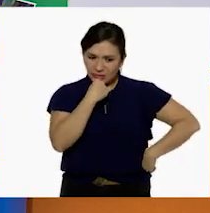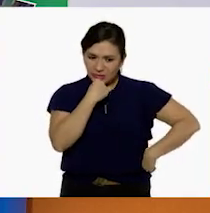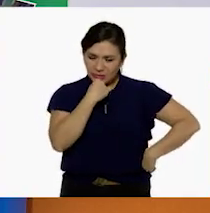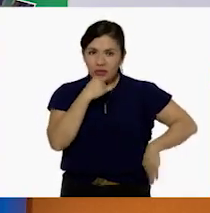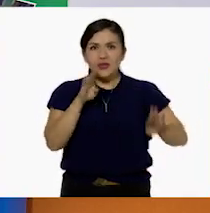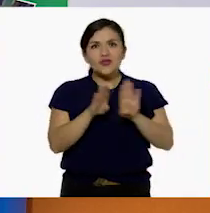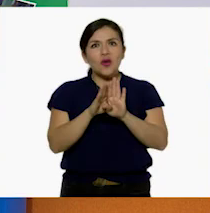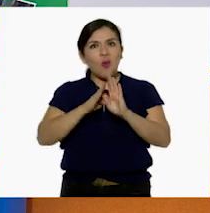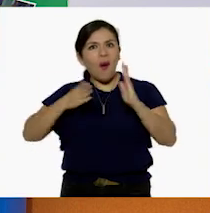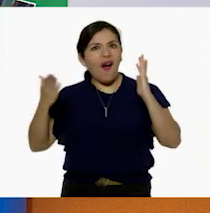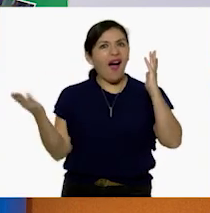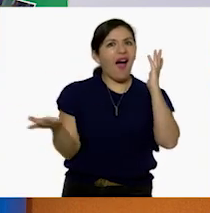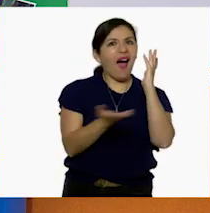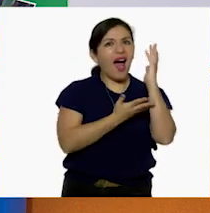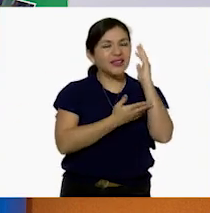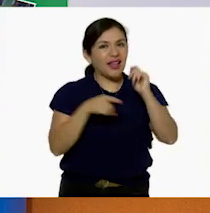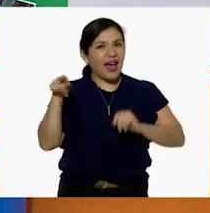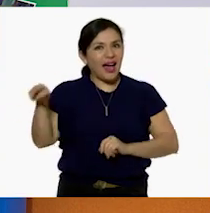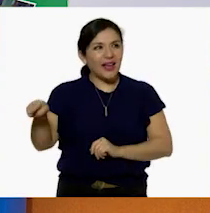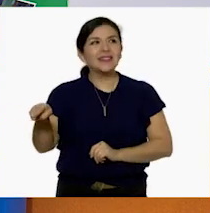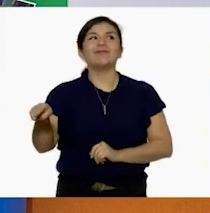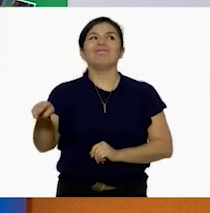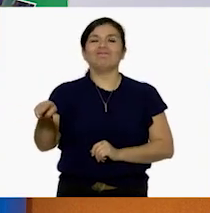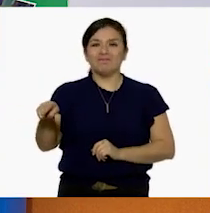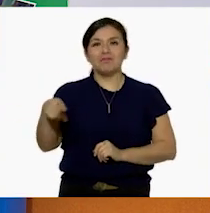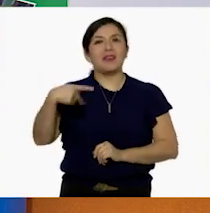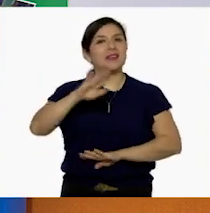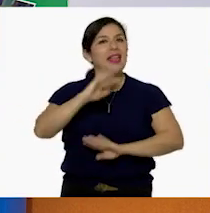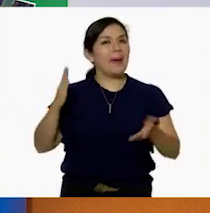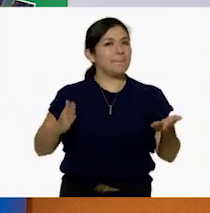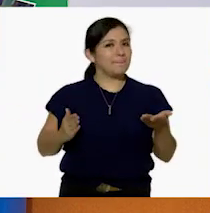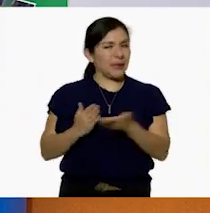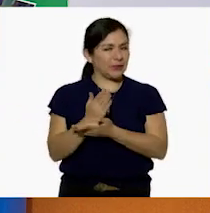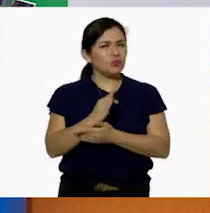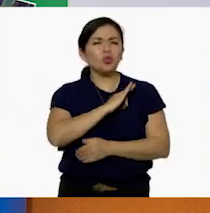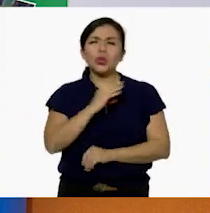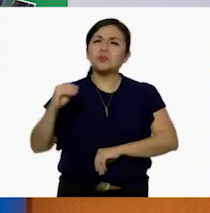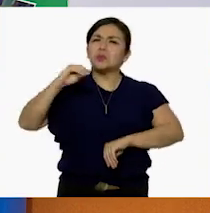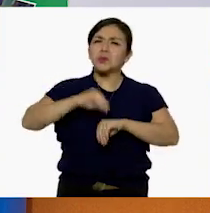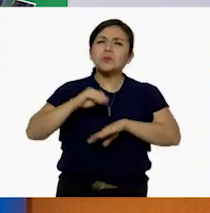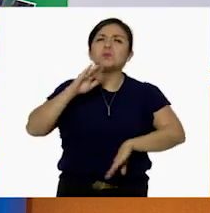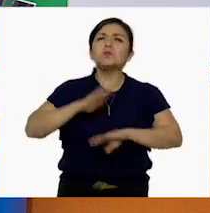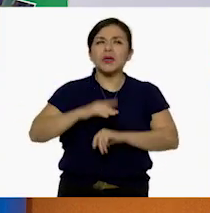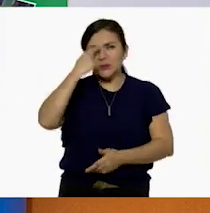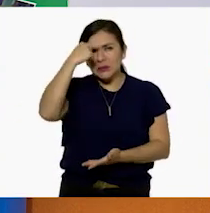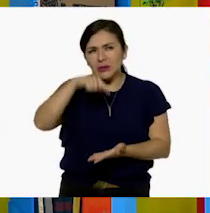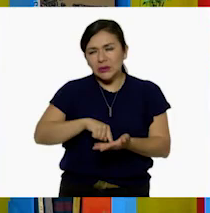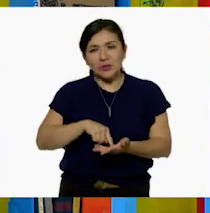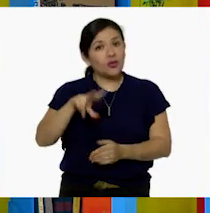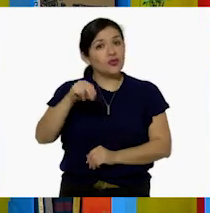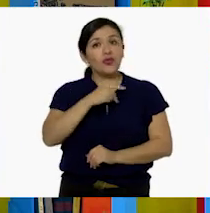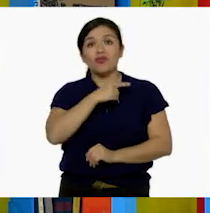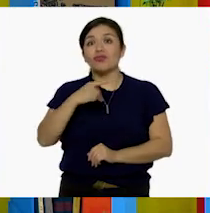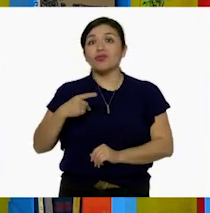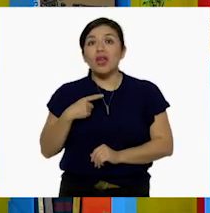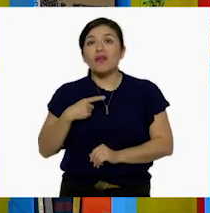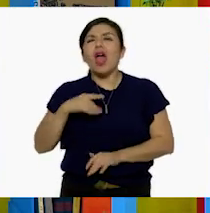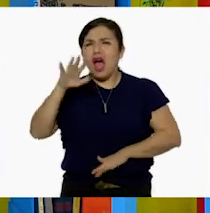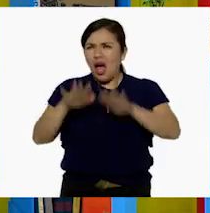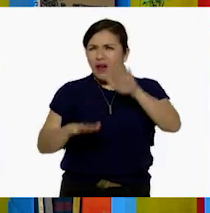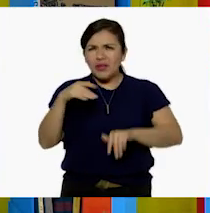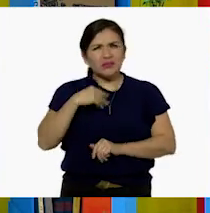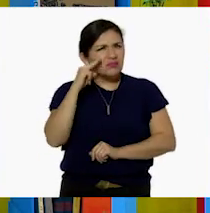hacha. Yo sé, Pepe. Lo bueno es que ya la pasamos. ¿Podemos agregar algo más, Pepe? Sí. No hay que rayar tampoco los árboles. En